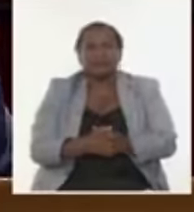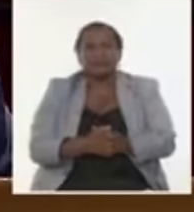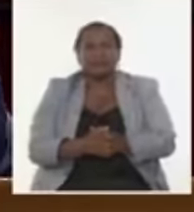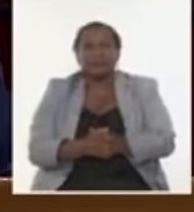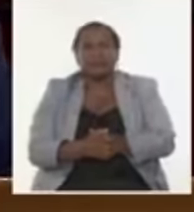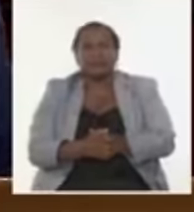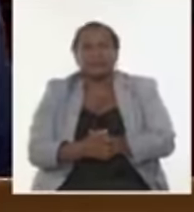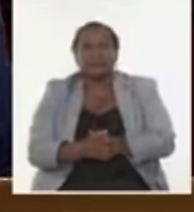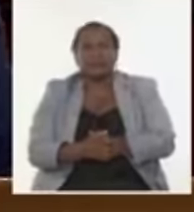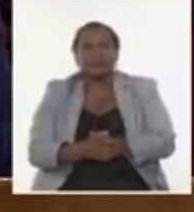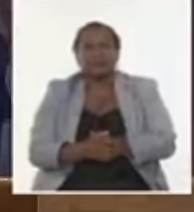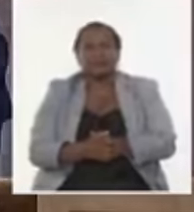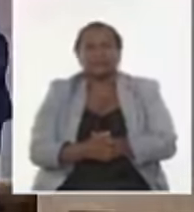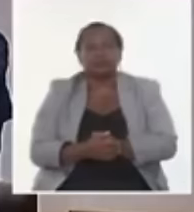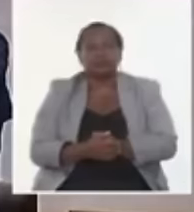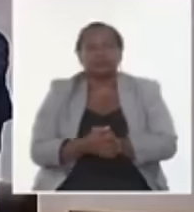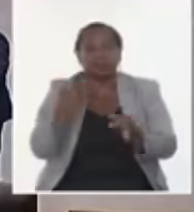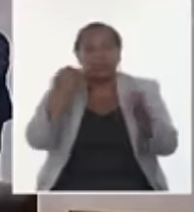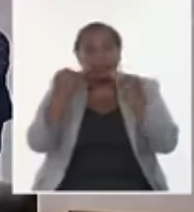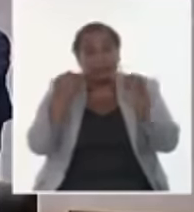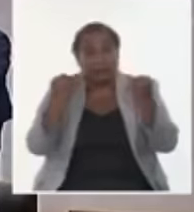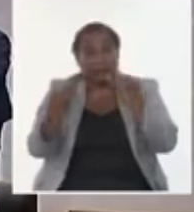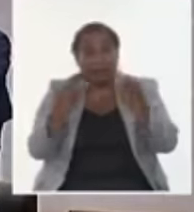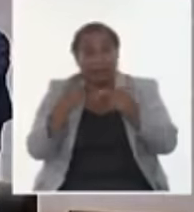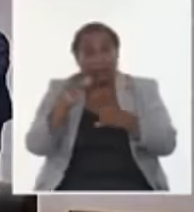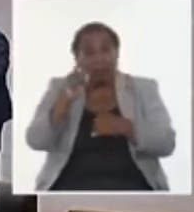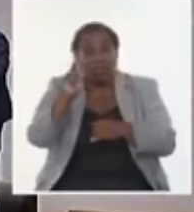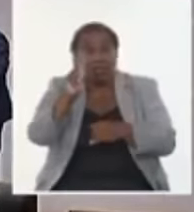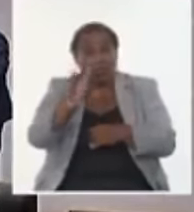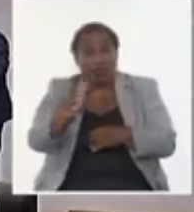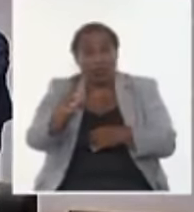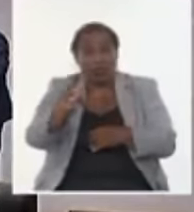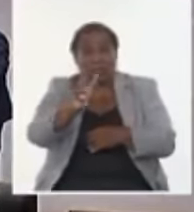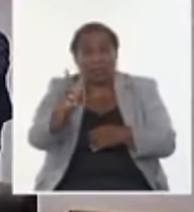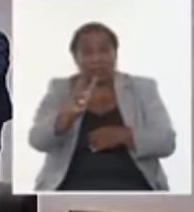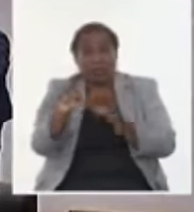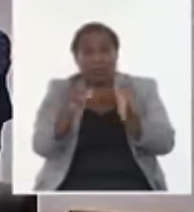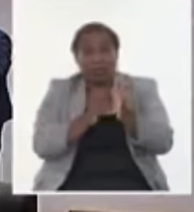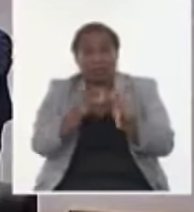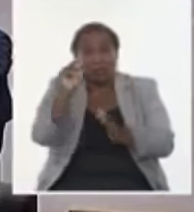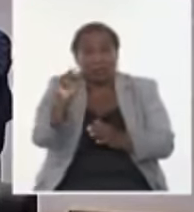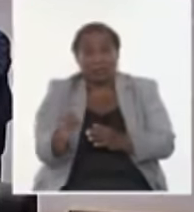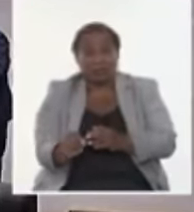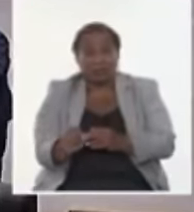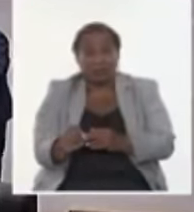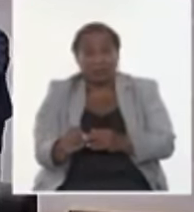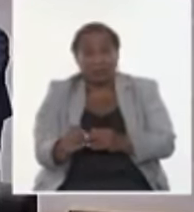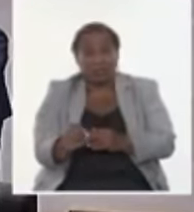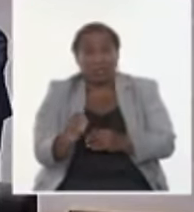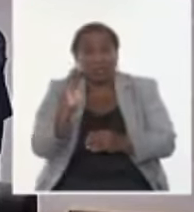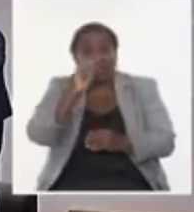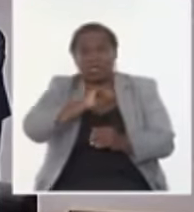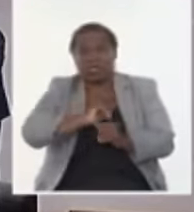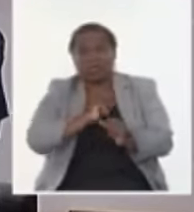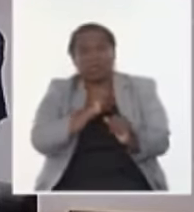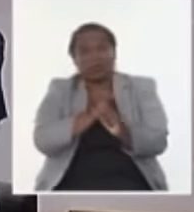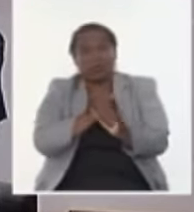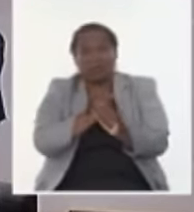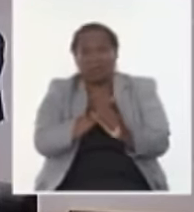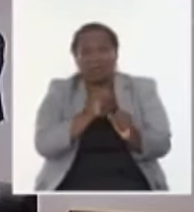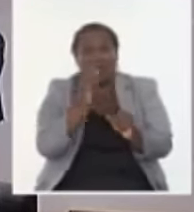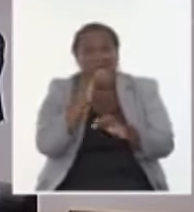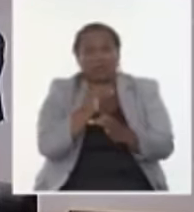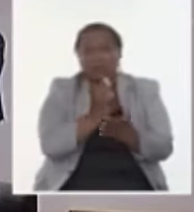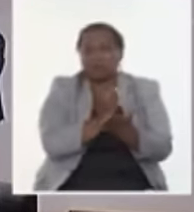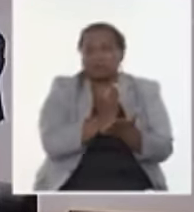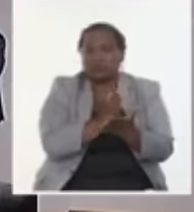Fueron identificados más de 222.000 personas desvinculadas del estudio y el